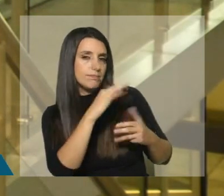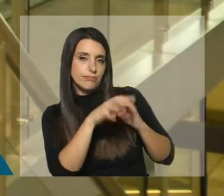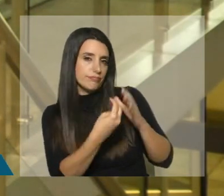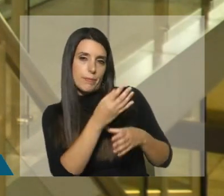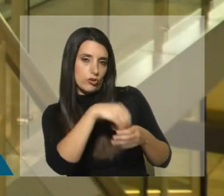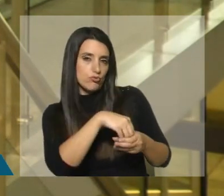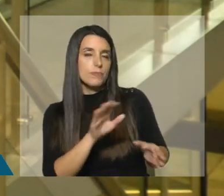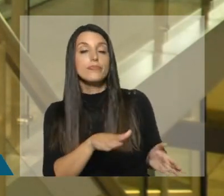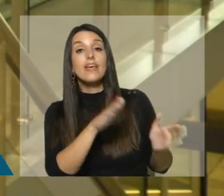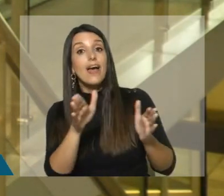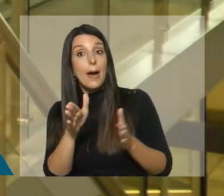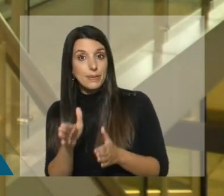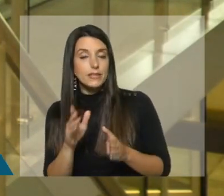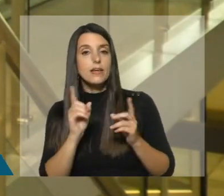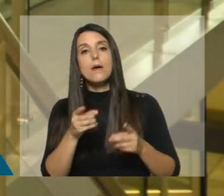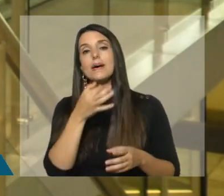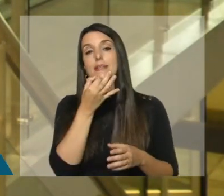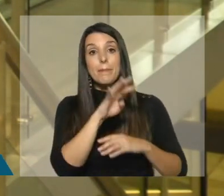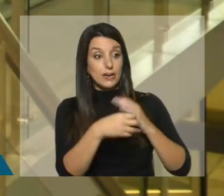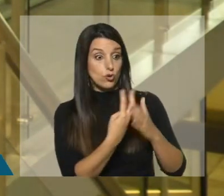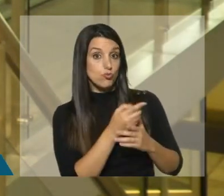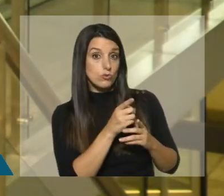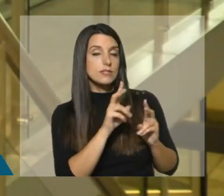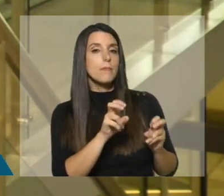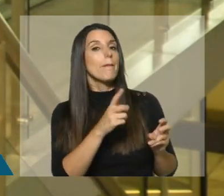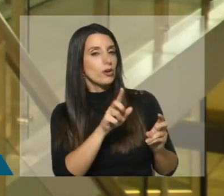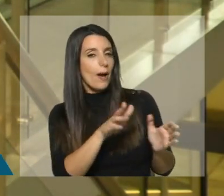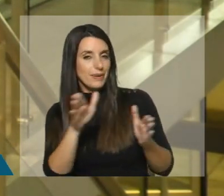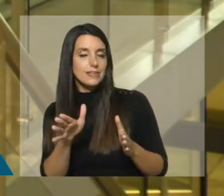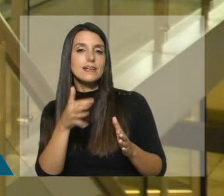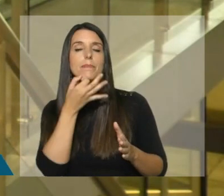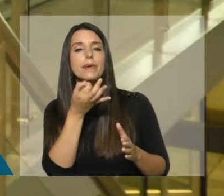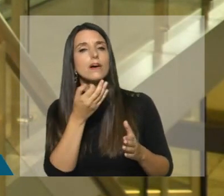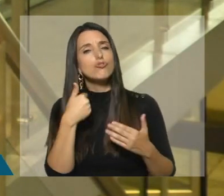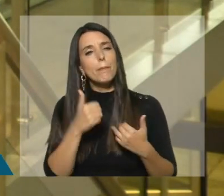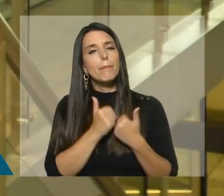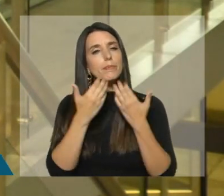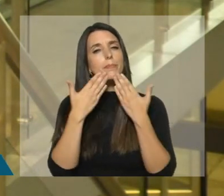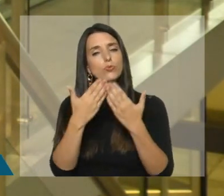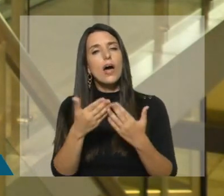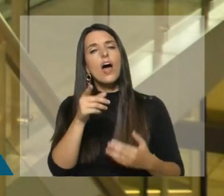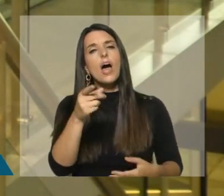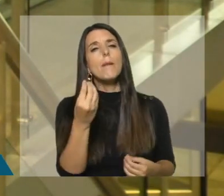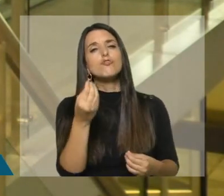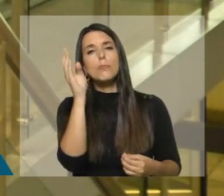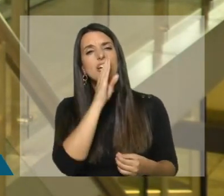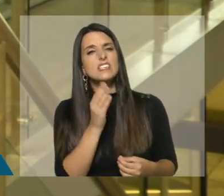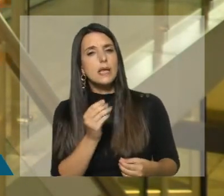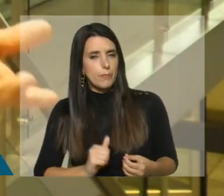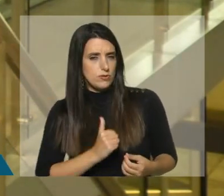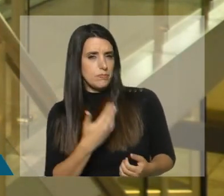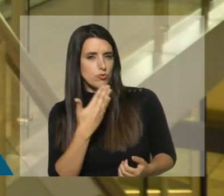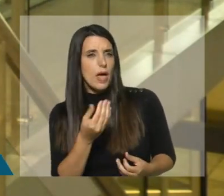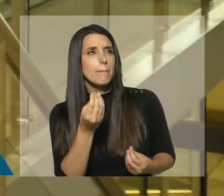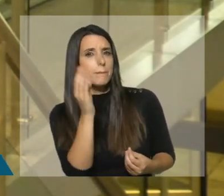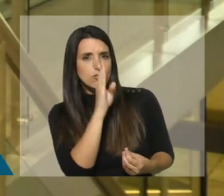medicamentos. Por otro lado, y hablando del Mercosur, les preguntamos también sobre qué es lo que está pasando en Brasil, porque como